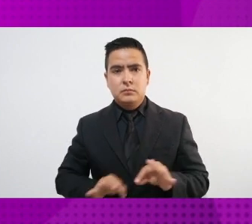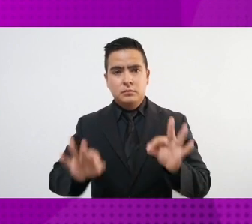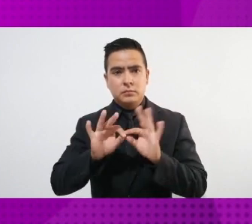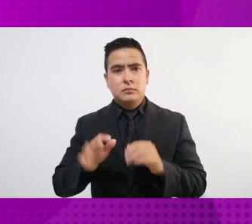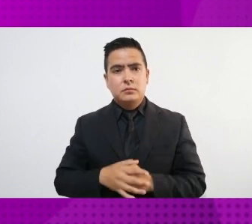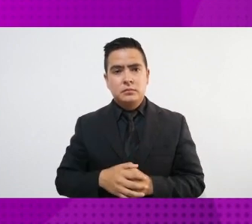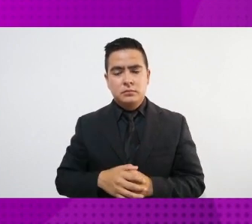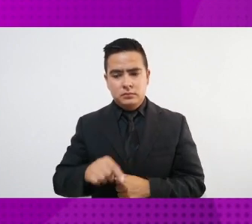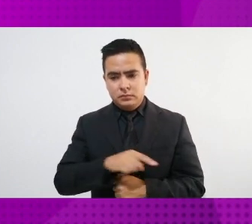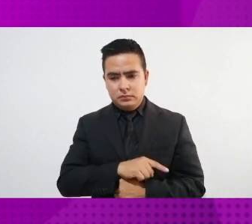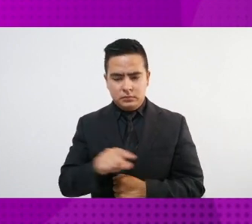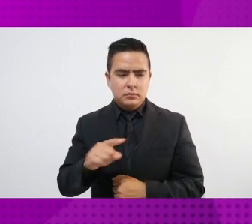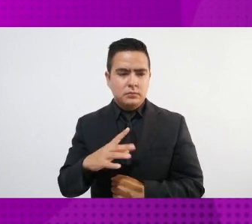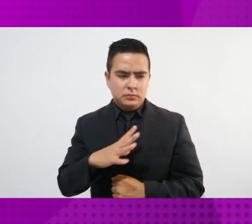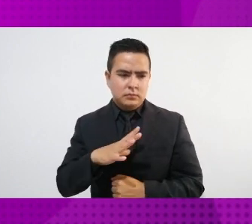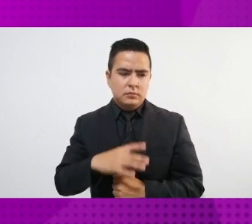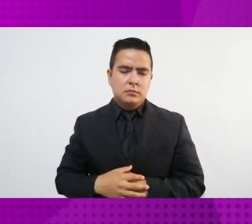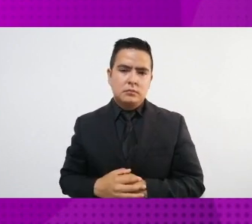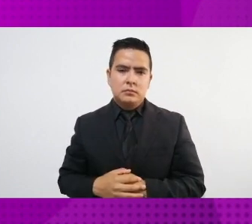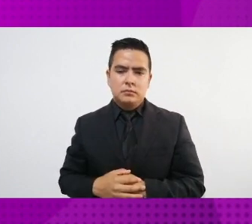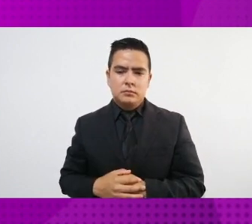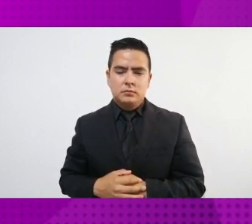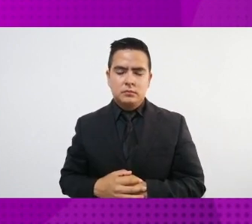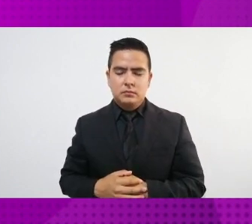fenómeno pandémico necesariamente